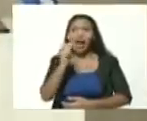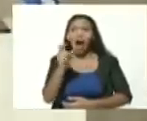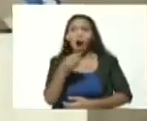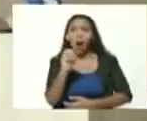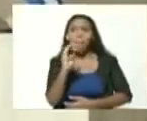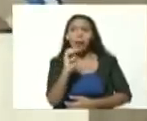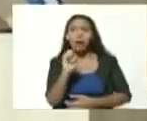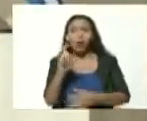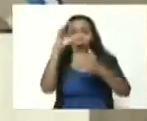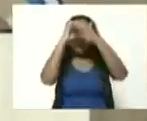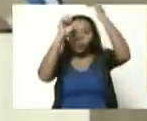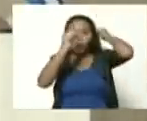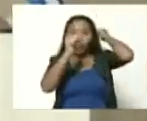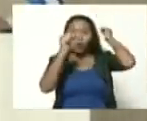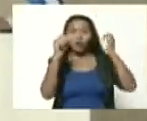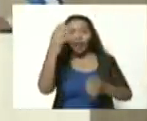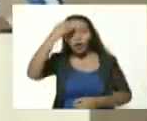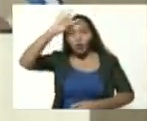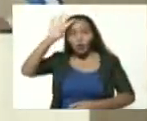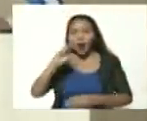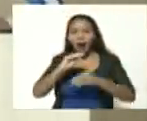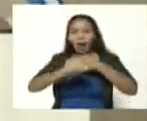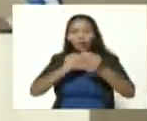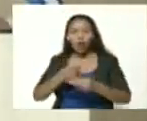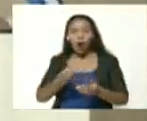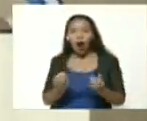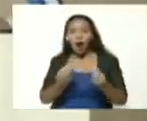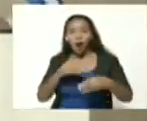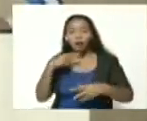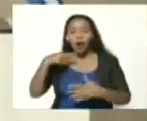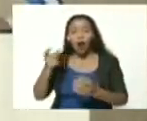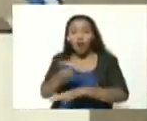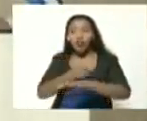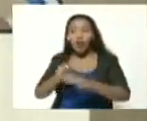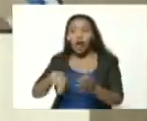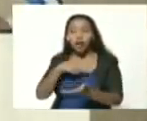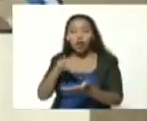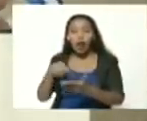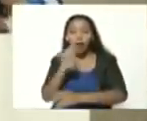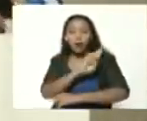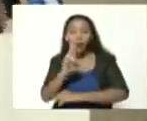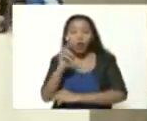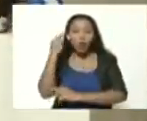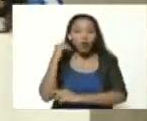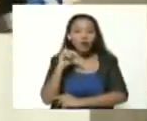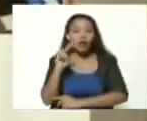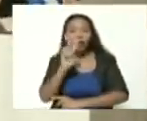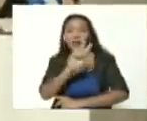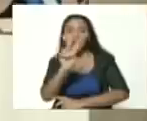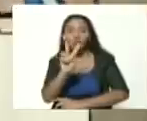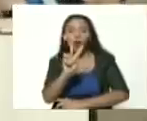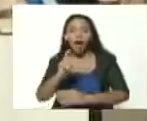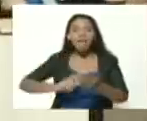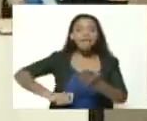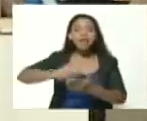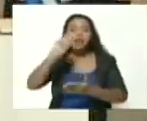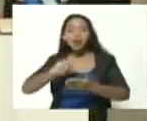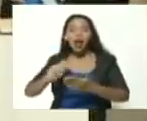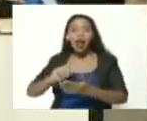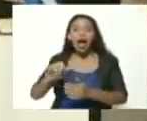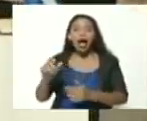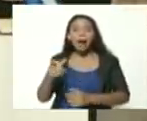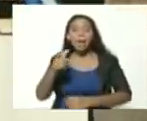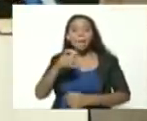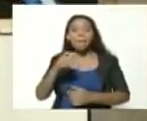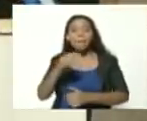embajador de la República de Cuba acreditado ante el Gobierno Nacional. Por la República Bolivariana de Venezuela, firma la ciudadana